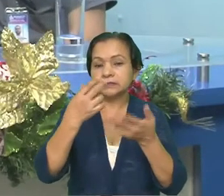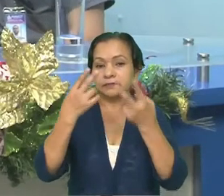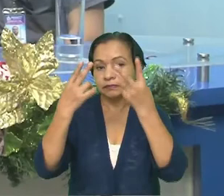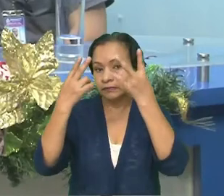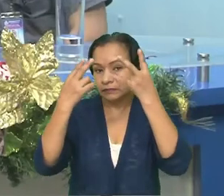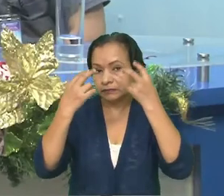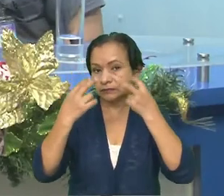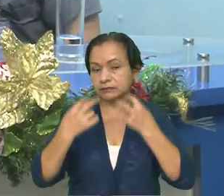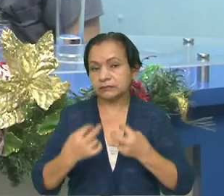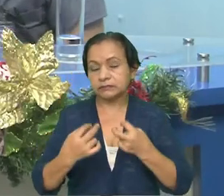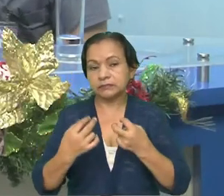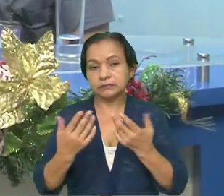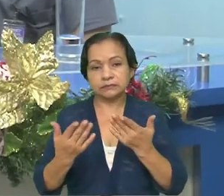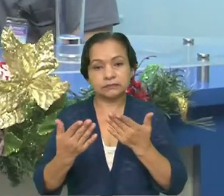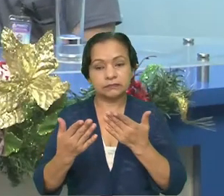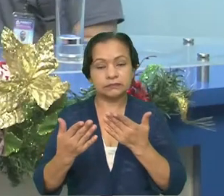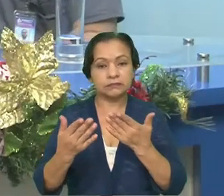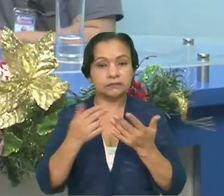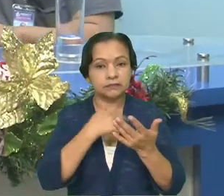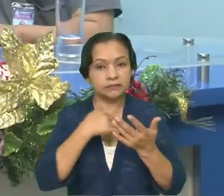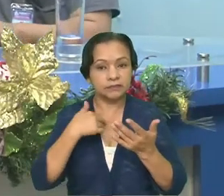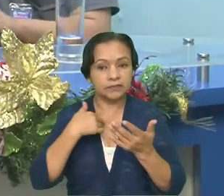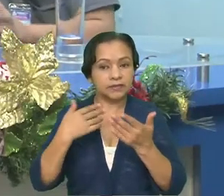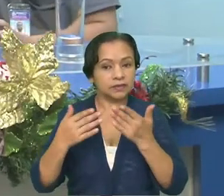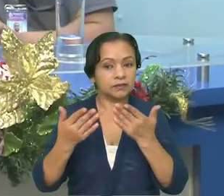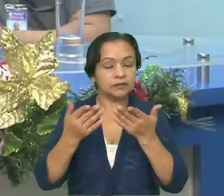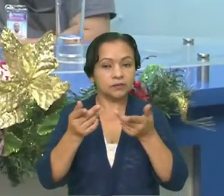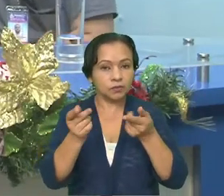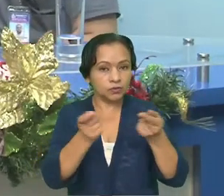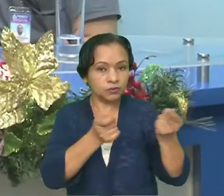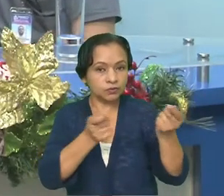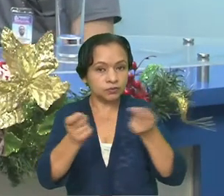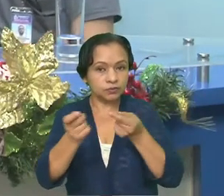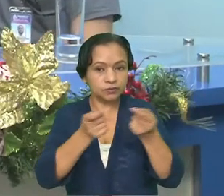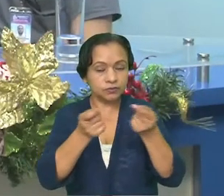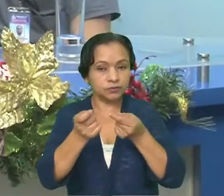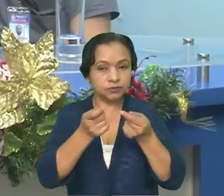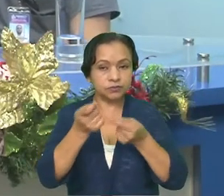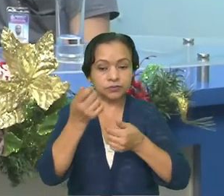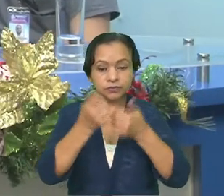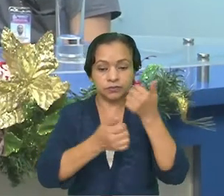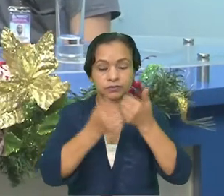muchas veces llamémosle inmunosupresor, ¿no? Para regular este descontrol